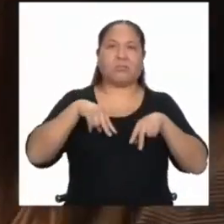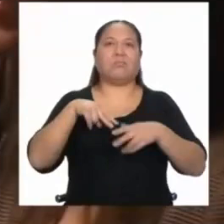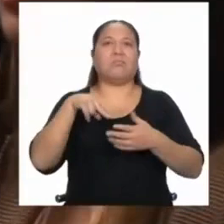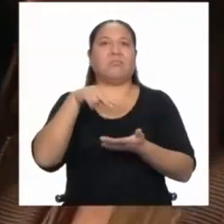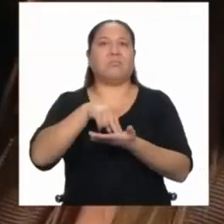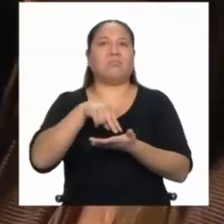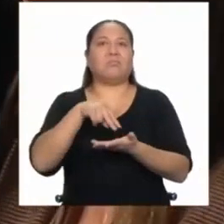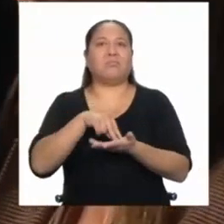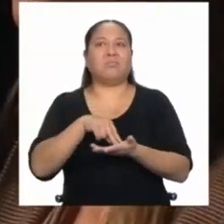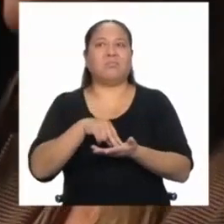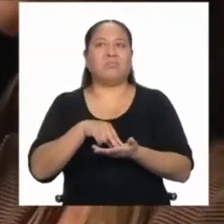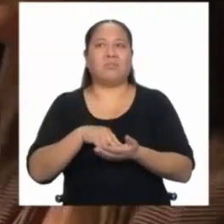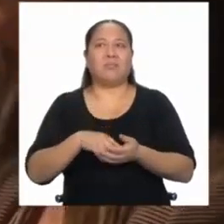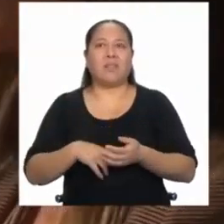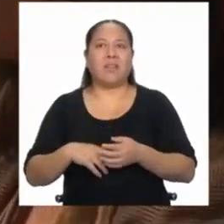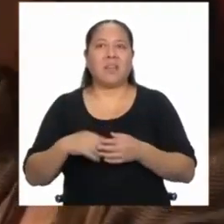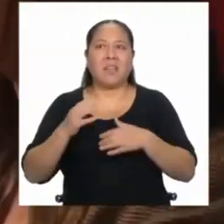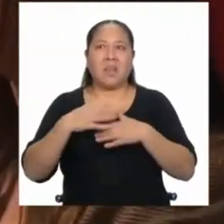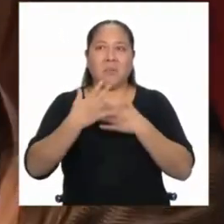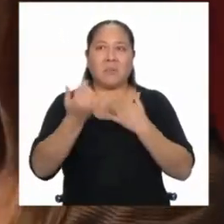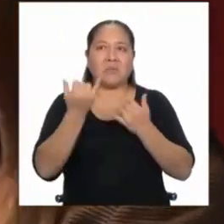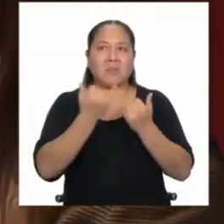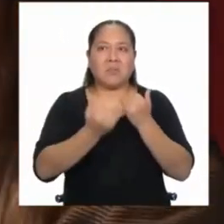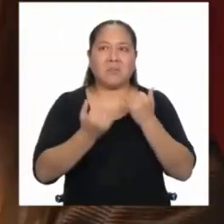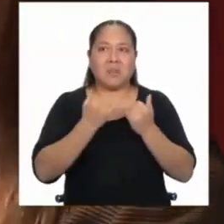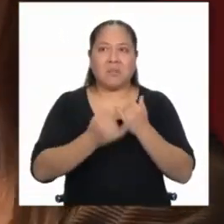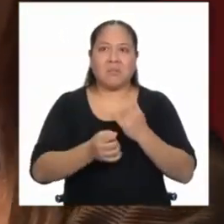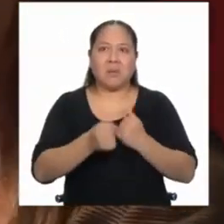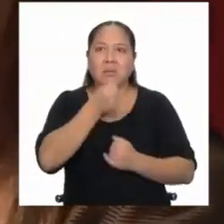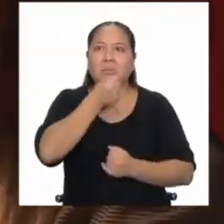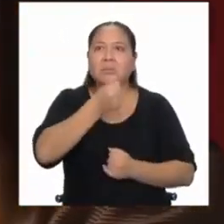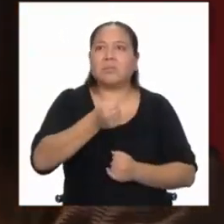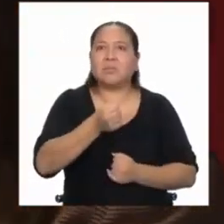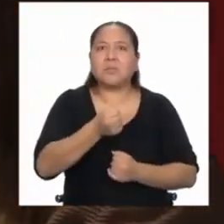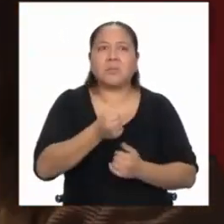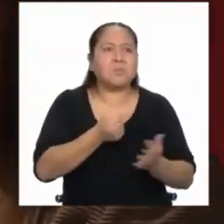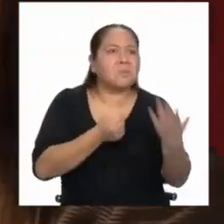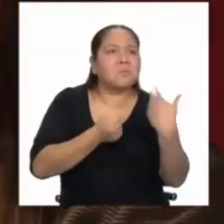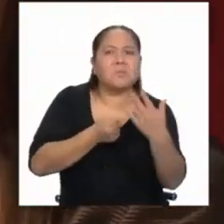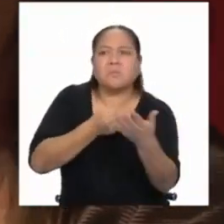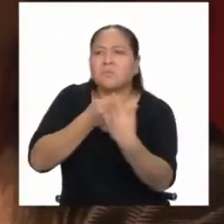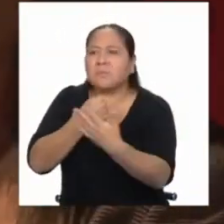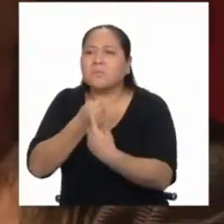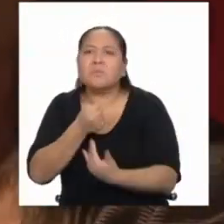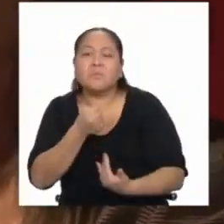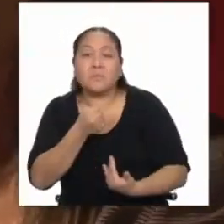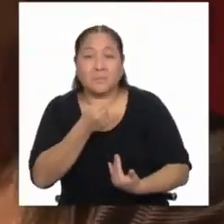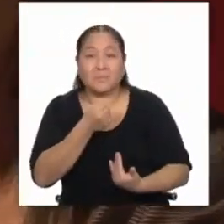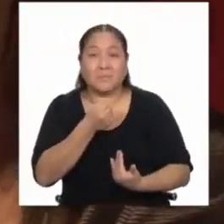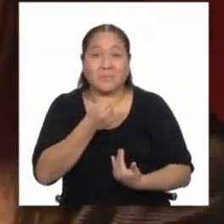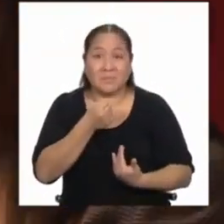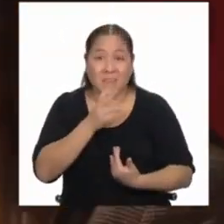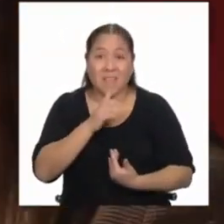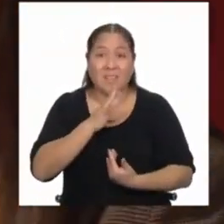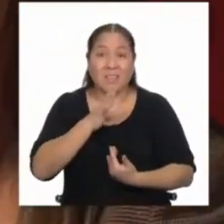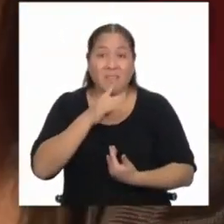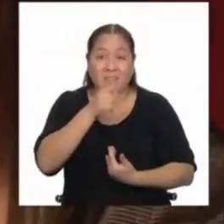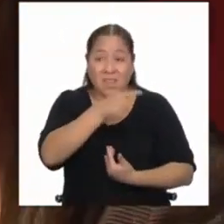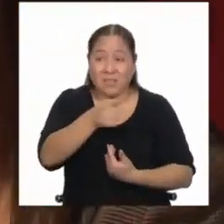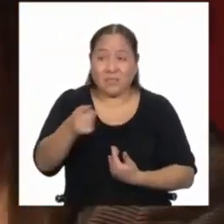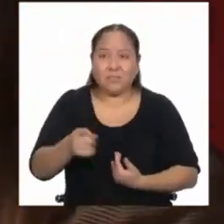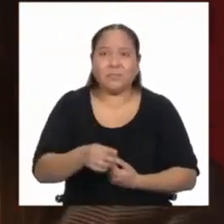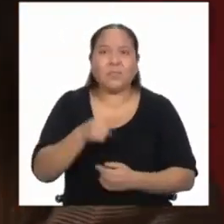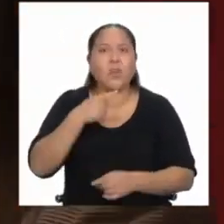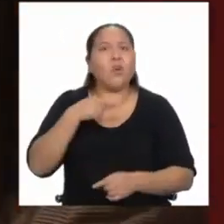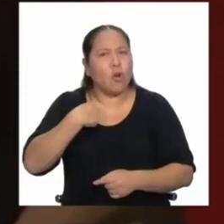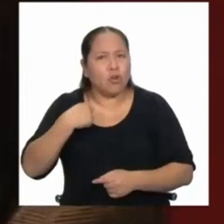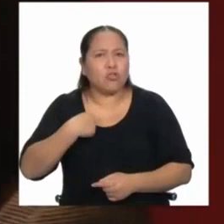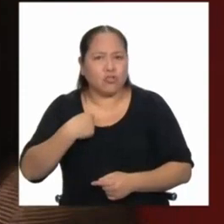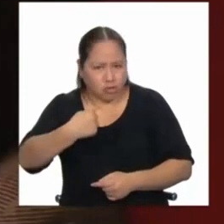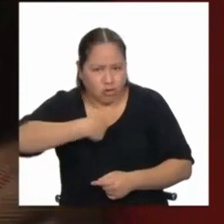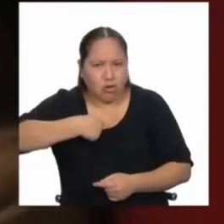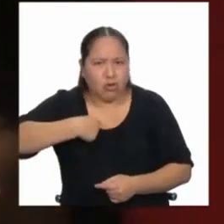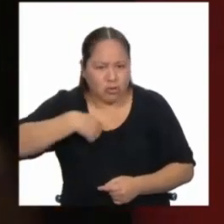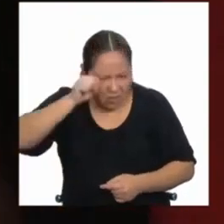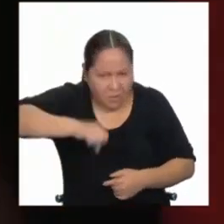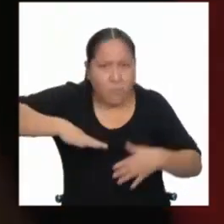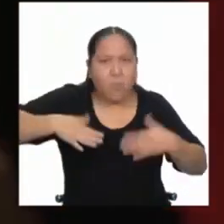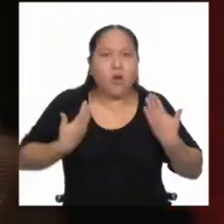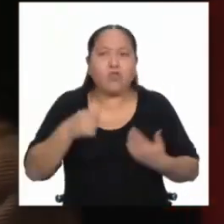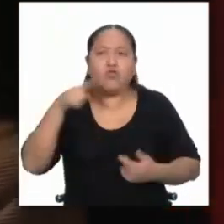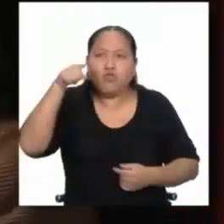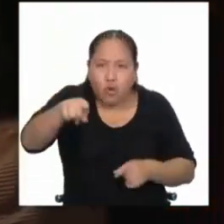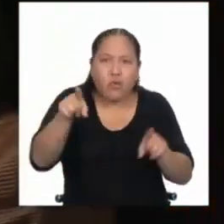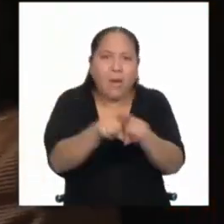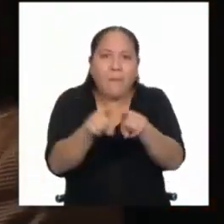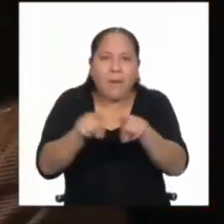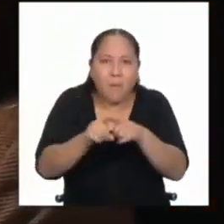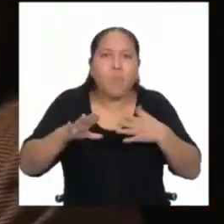Y no solo eso, sino que después terminaban y agarraban el micrófono y les hablaban directamente a los chicos. De los colegios, diciéndoles, oye, si yo la estoy haciendo, tú